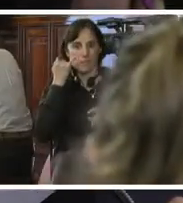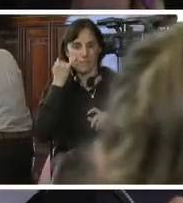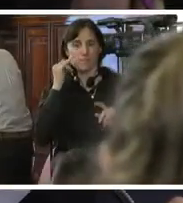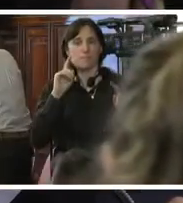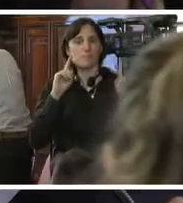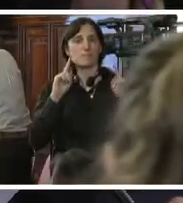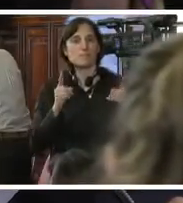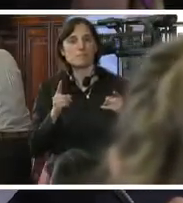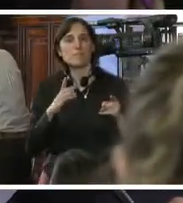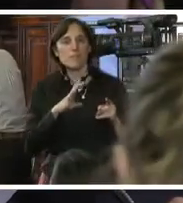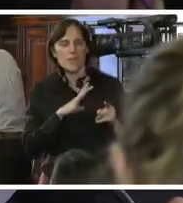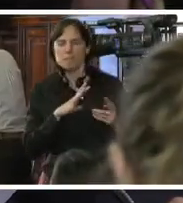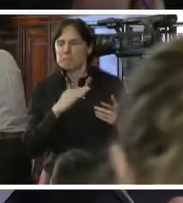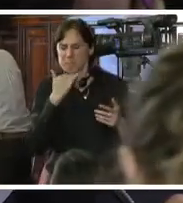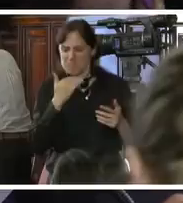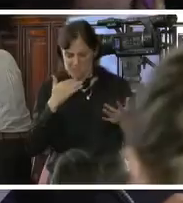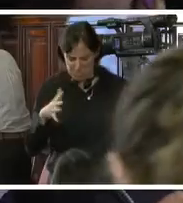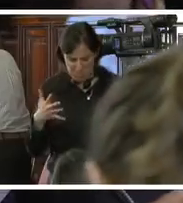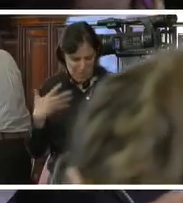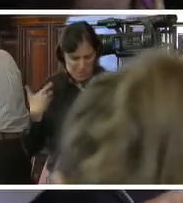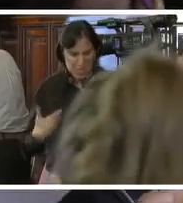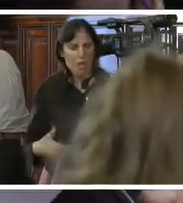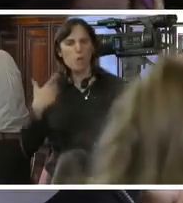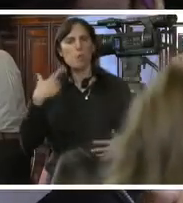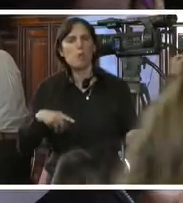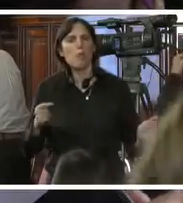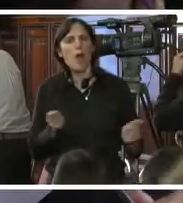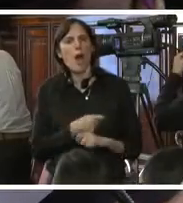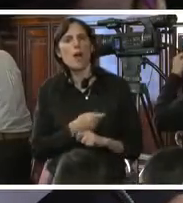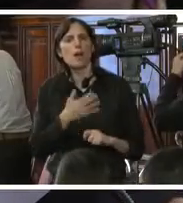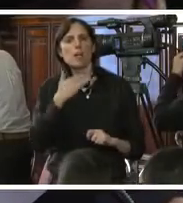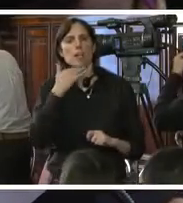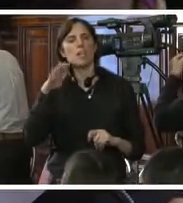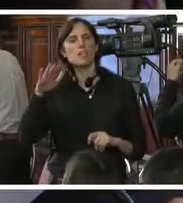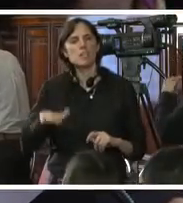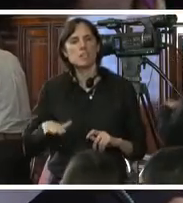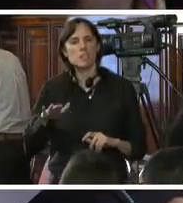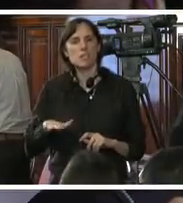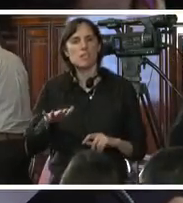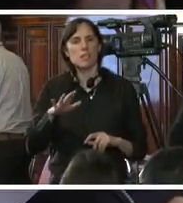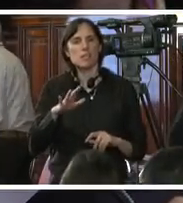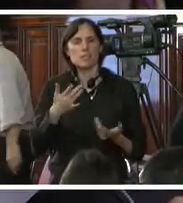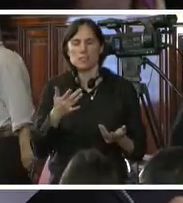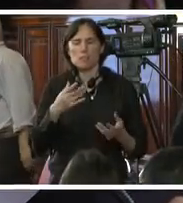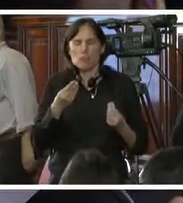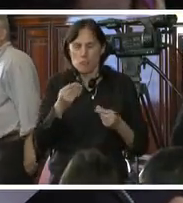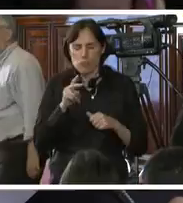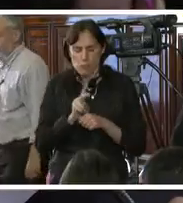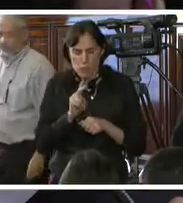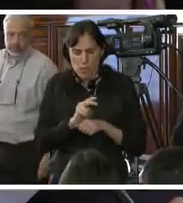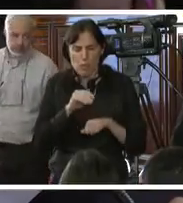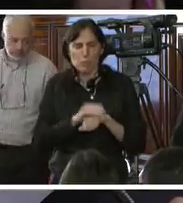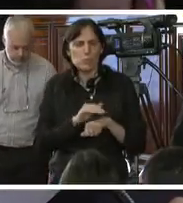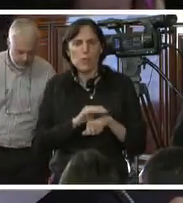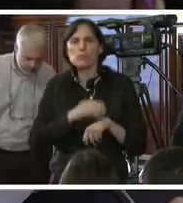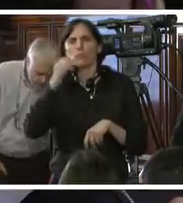los casos sin comprender lo que está ocurriendo. Su niñez se ve transformada en cuidados y responsabilidades, dejando a un